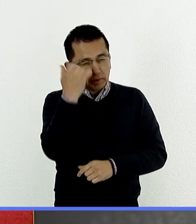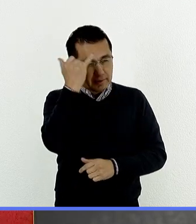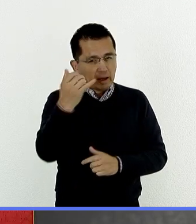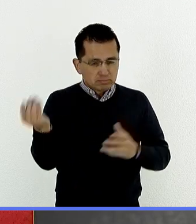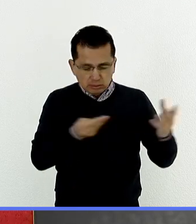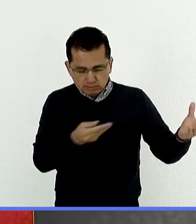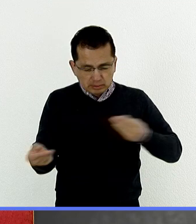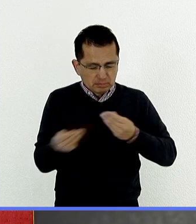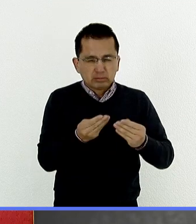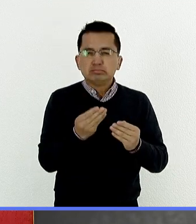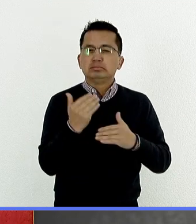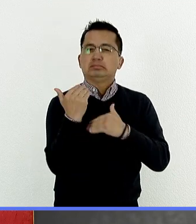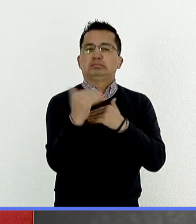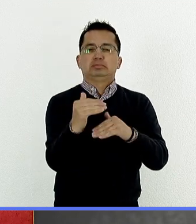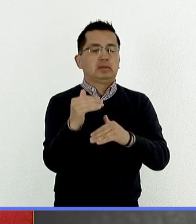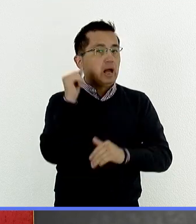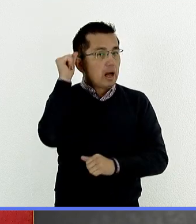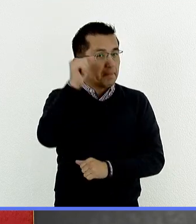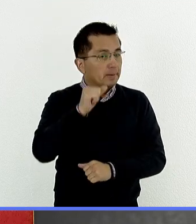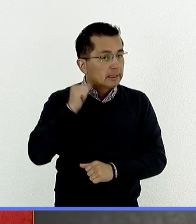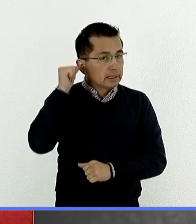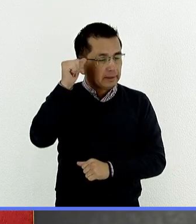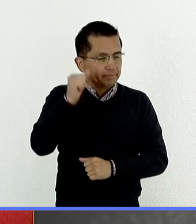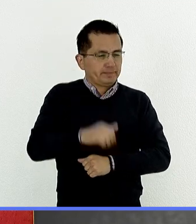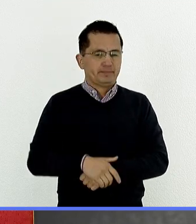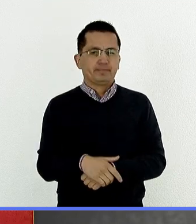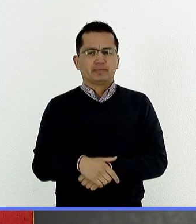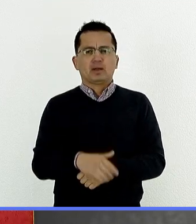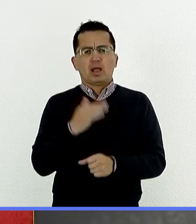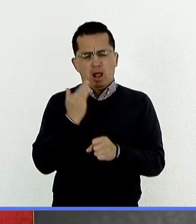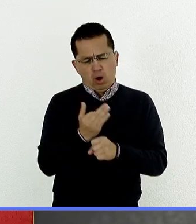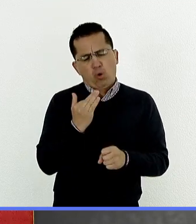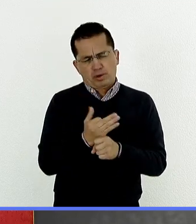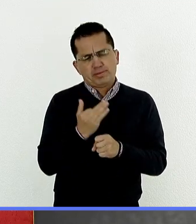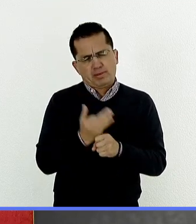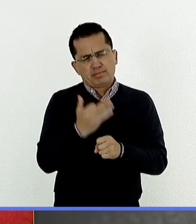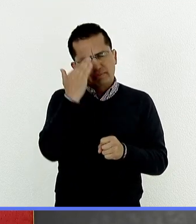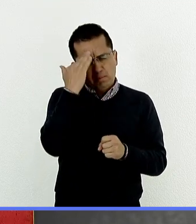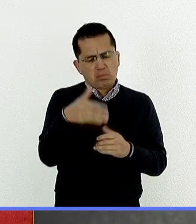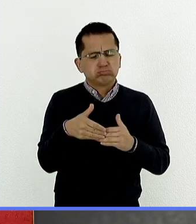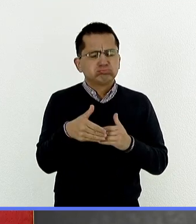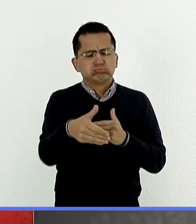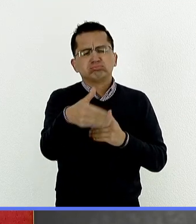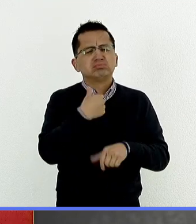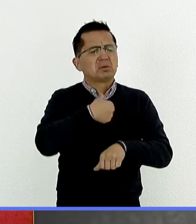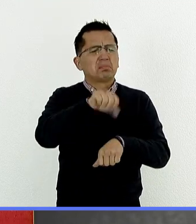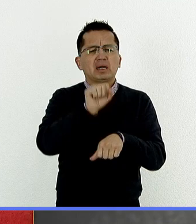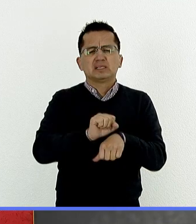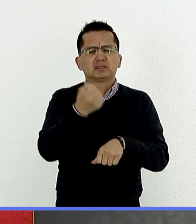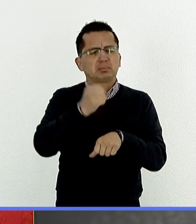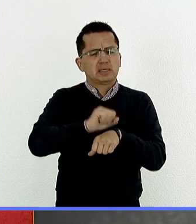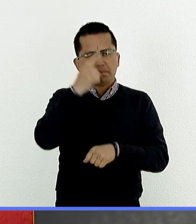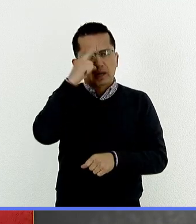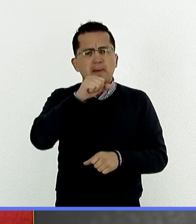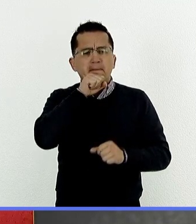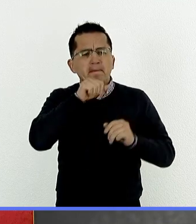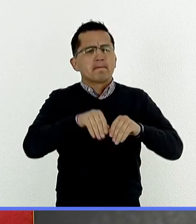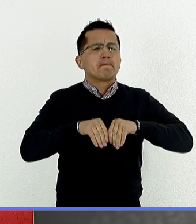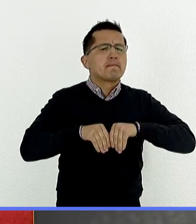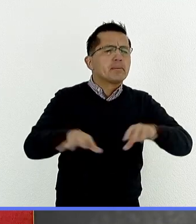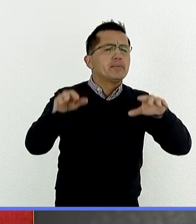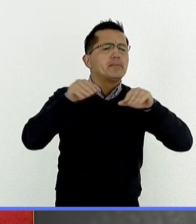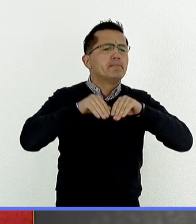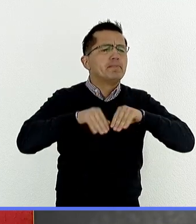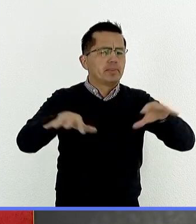Será muy importante esta semana precisamente para la promoción local de de la preparación de los trabajos